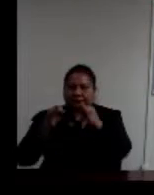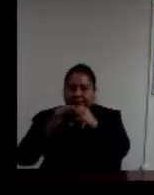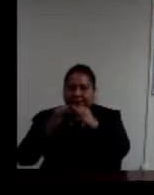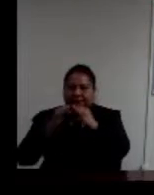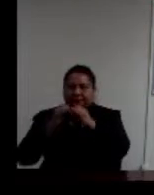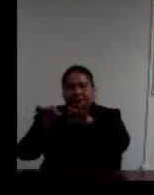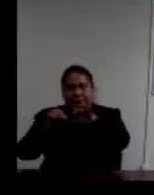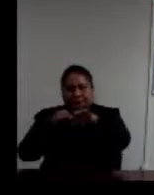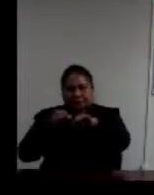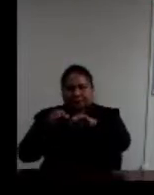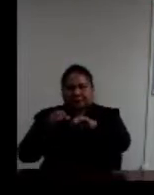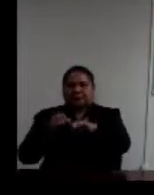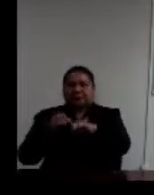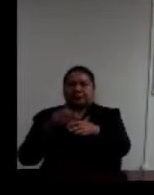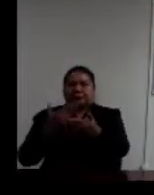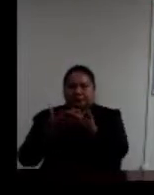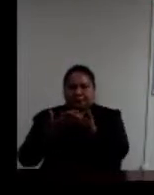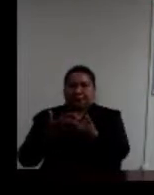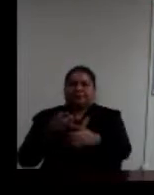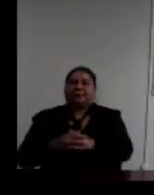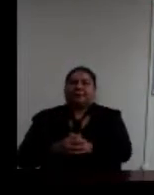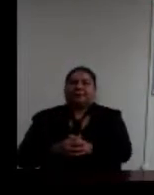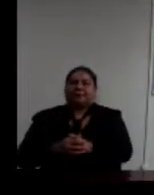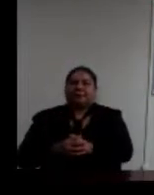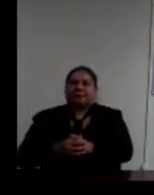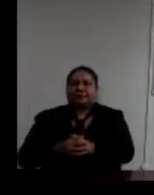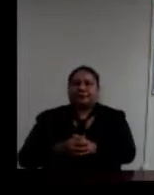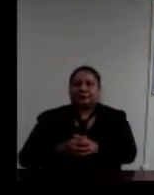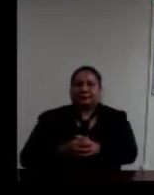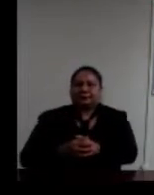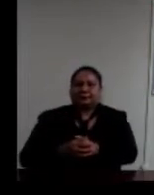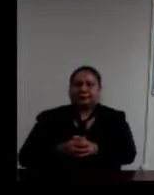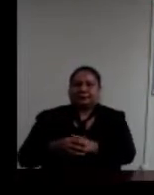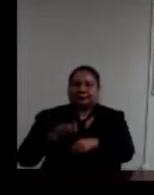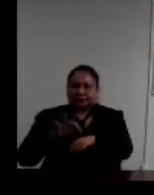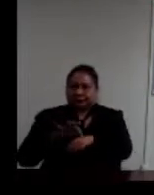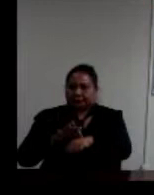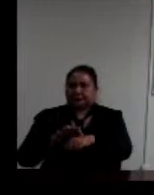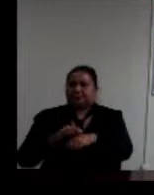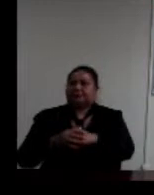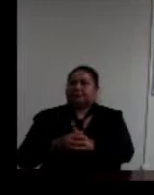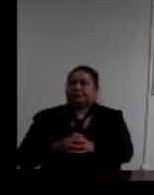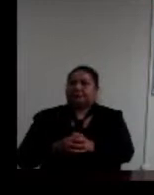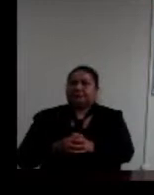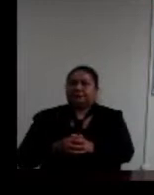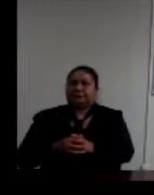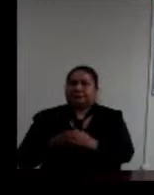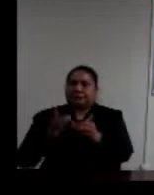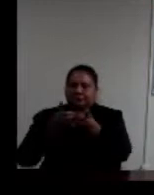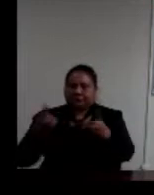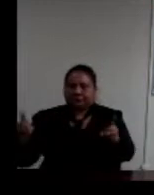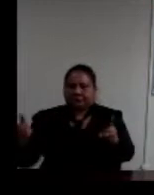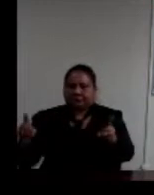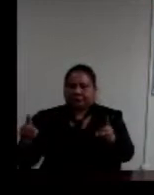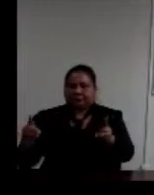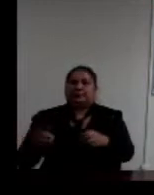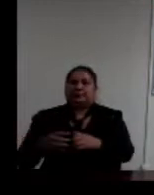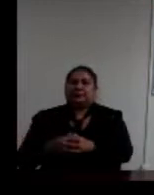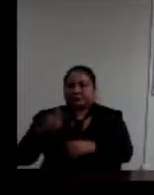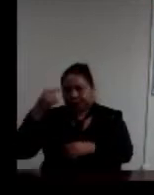y como médico psiquiatra infantil y de la adolescencia en el Centro Infantil para el Desarrollo